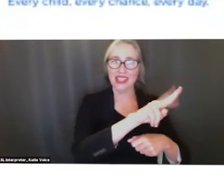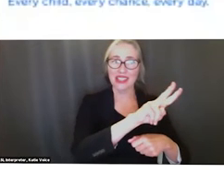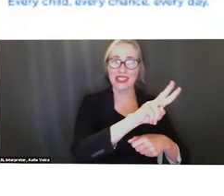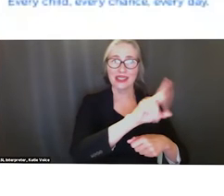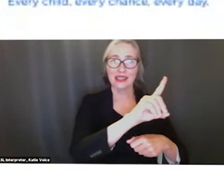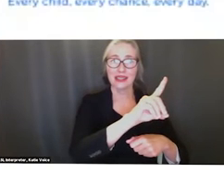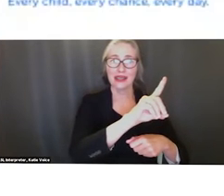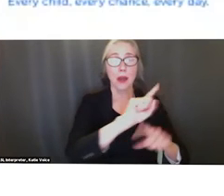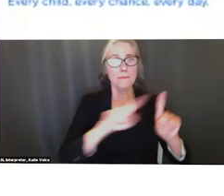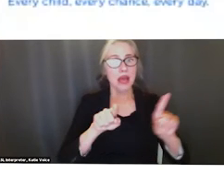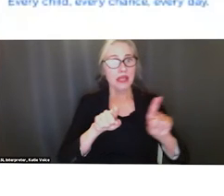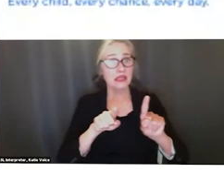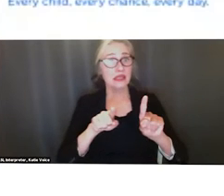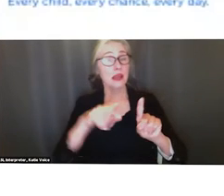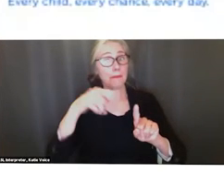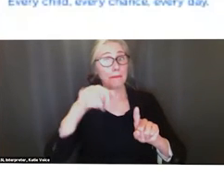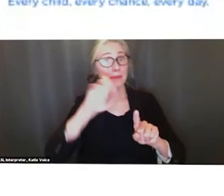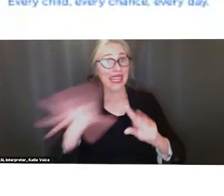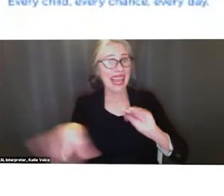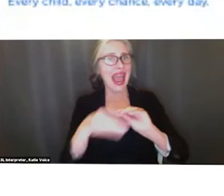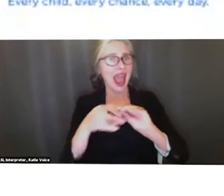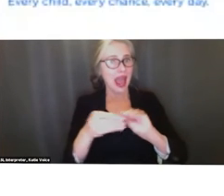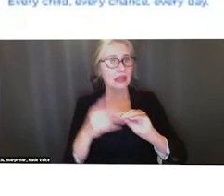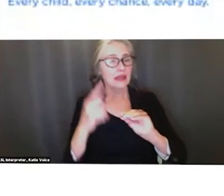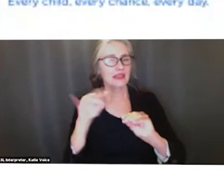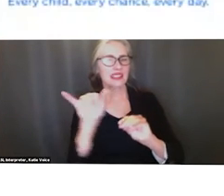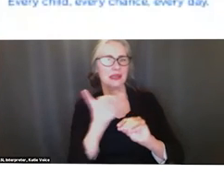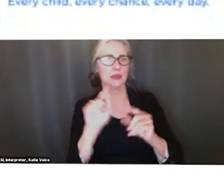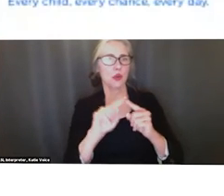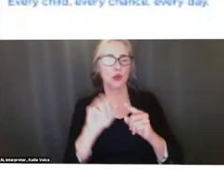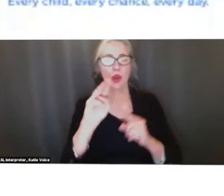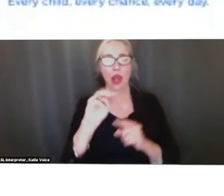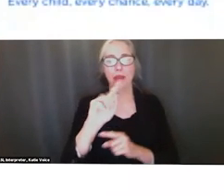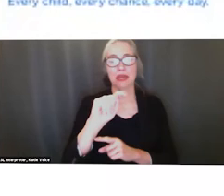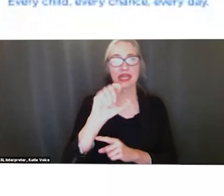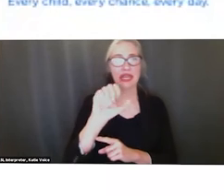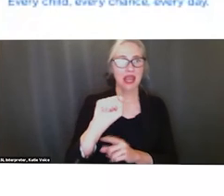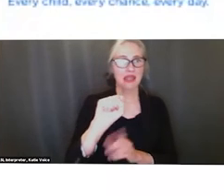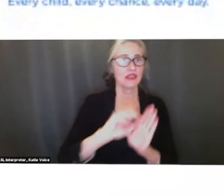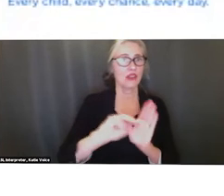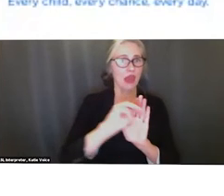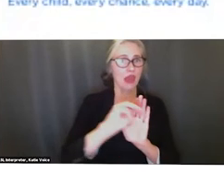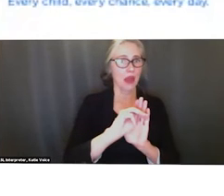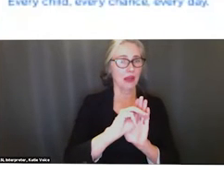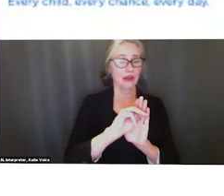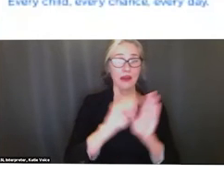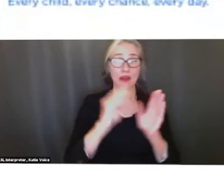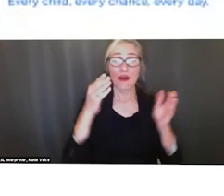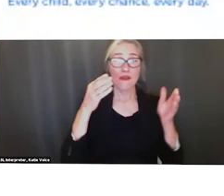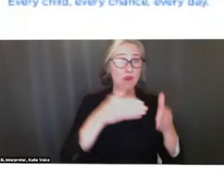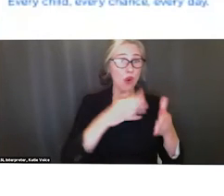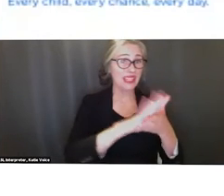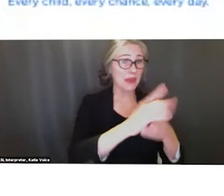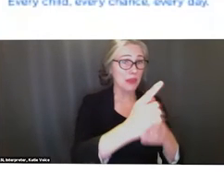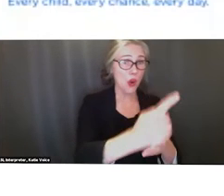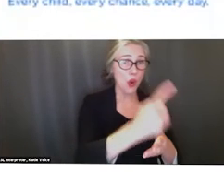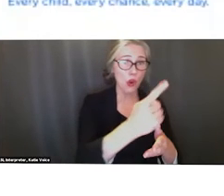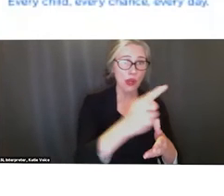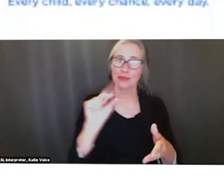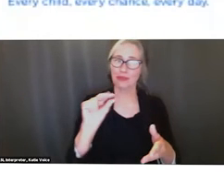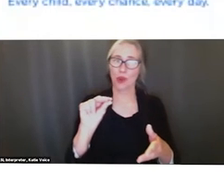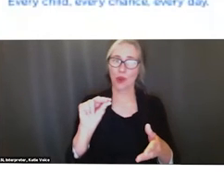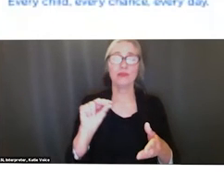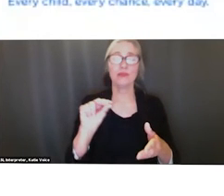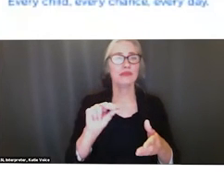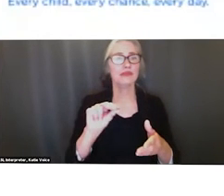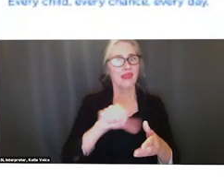PEAK es similar al modelo MTSS, que no solamente se enfoca en la parte académica. Y este aquí todavía estamos